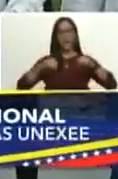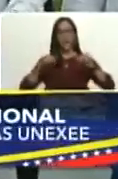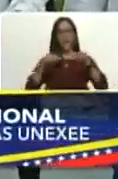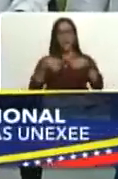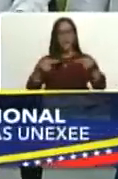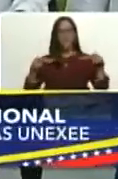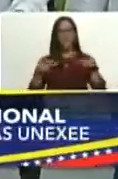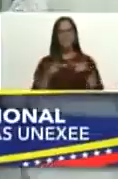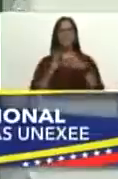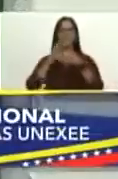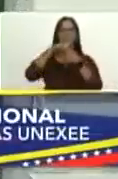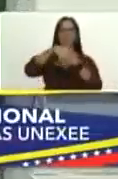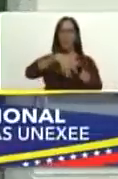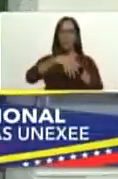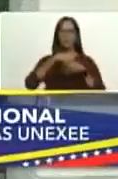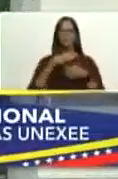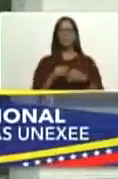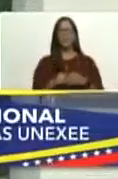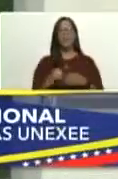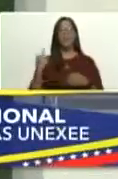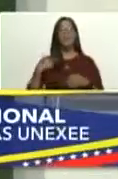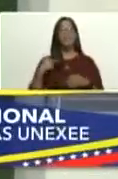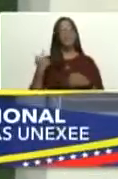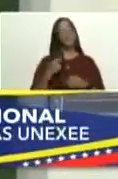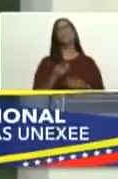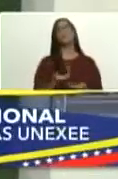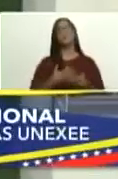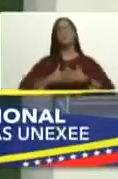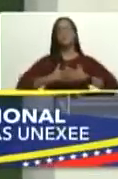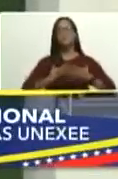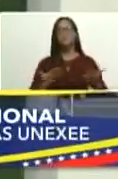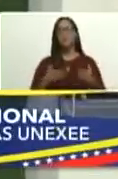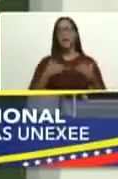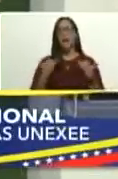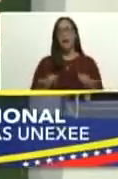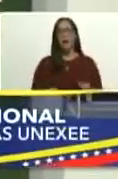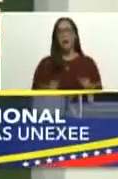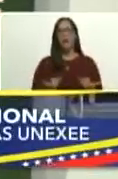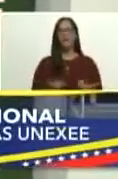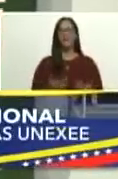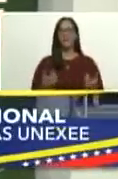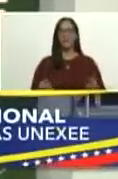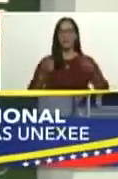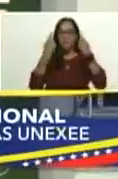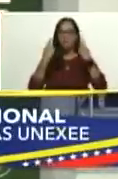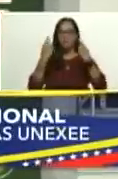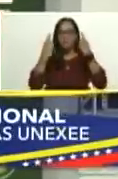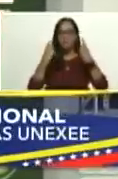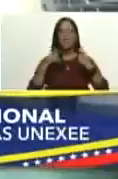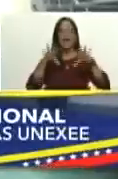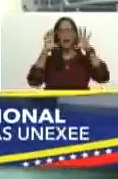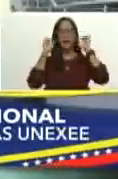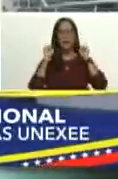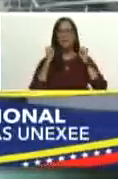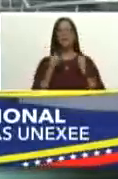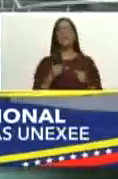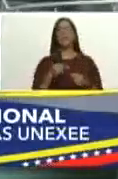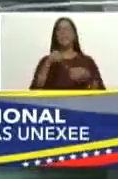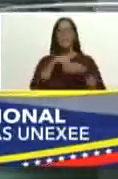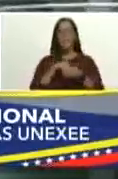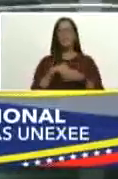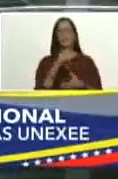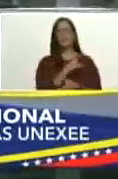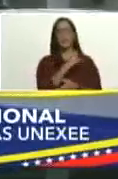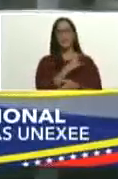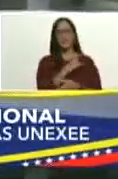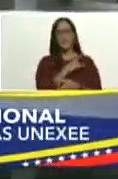Guri, y tenemos la oportunidad ahora de formarnos dentro de las instalaciones de la universidad, dentro de Guri,